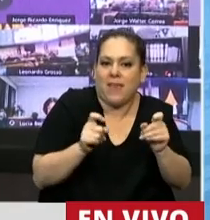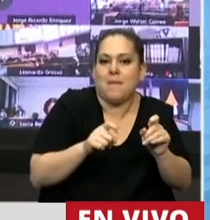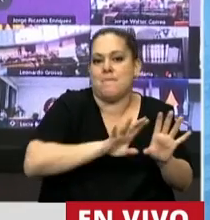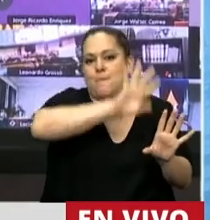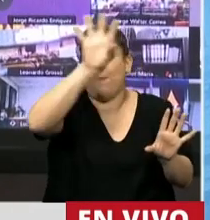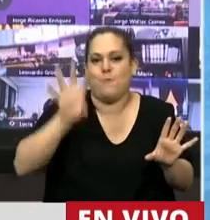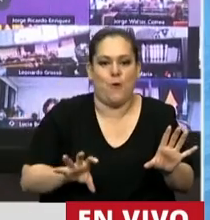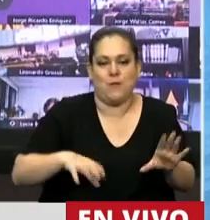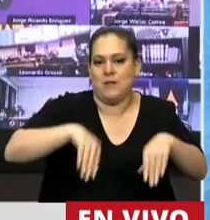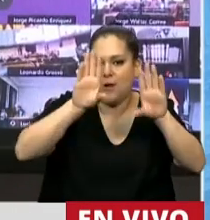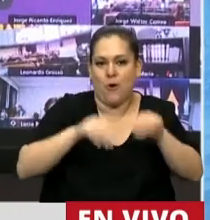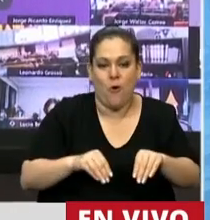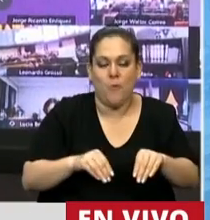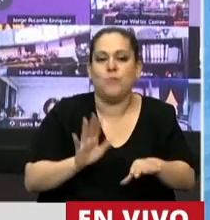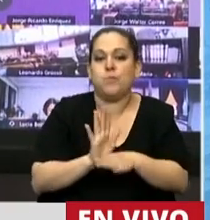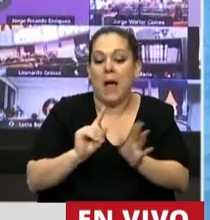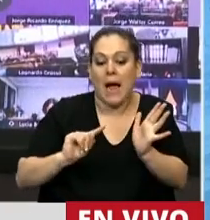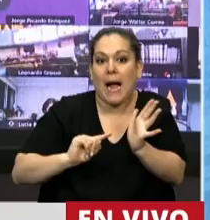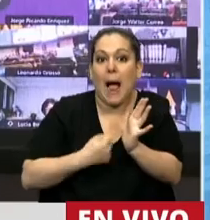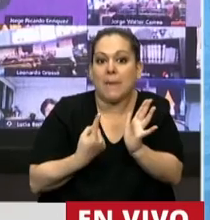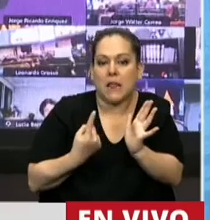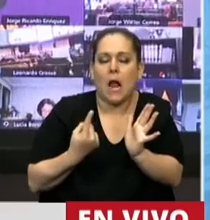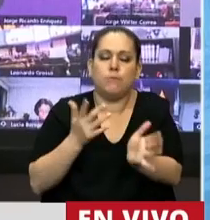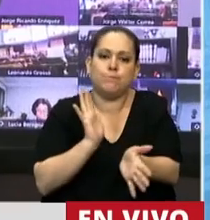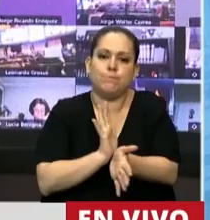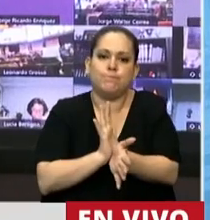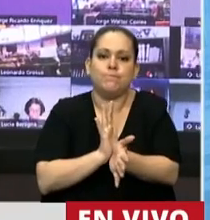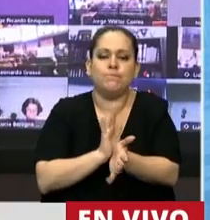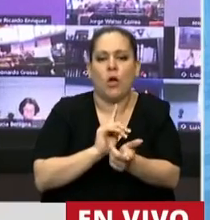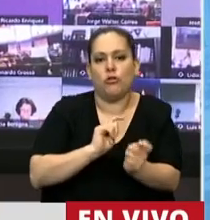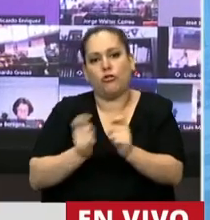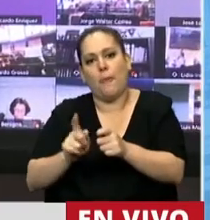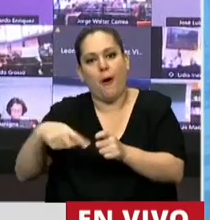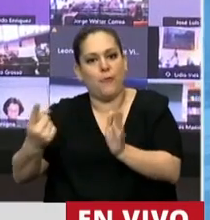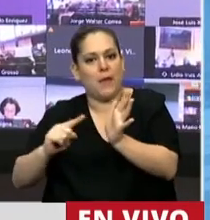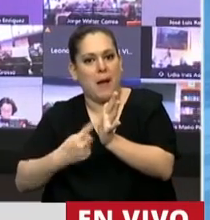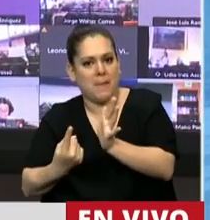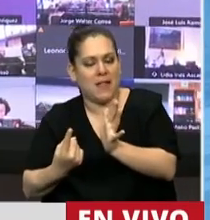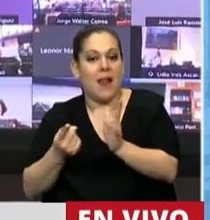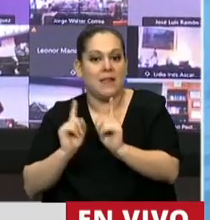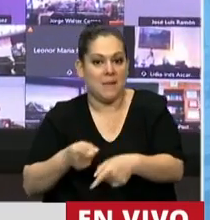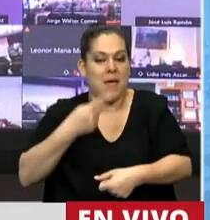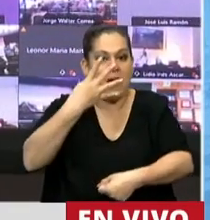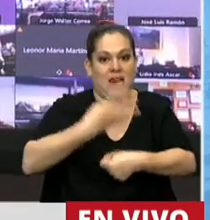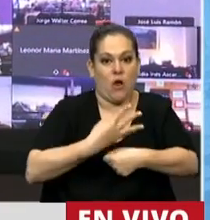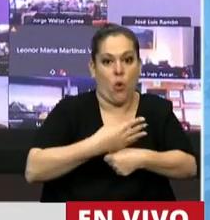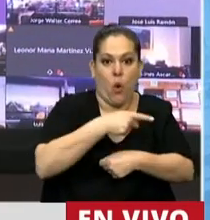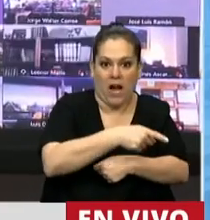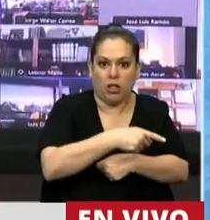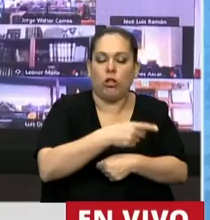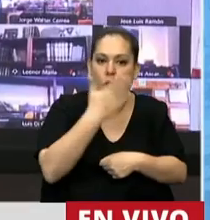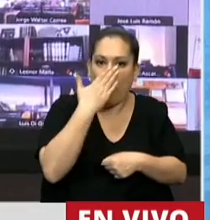ser capital alterna significó para los riocuartenses y para el gobierno provincial fundamentalmente